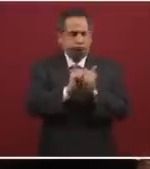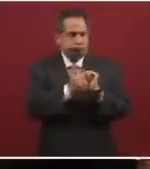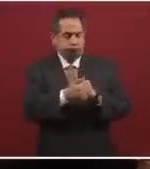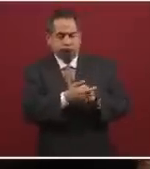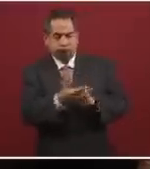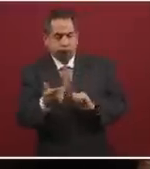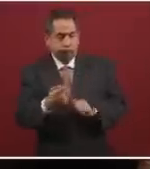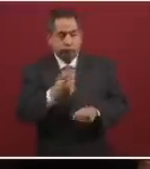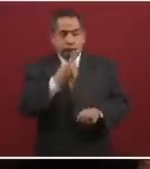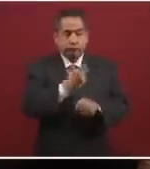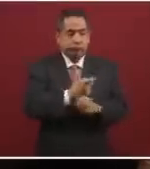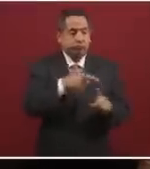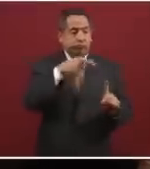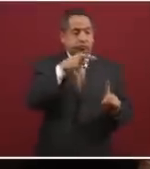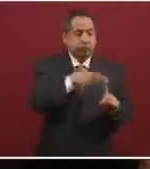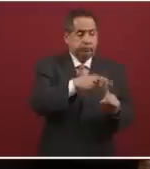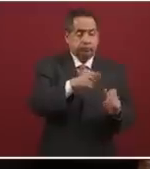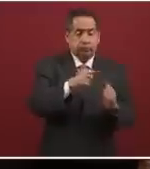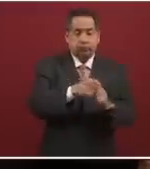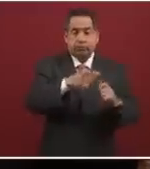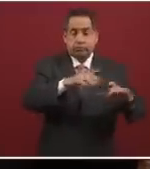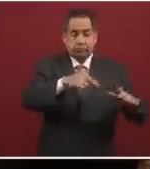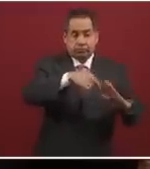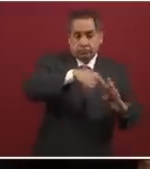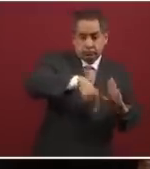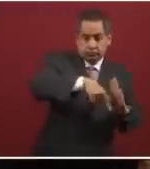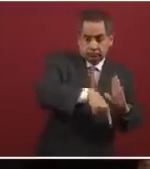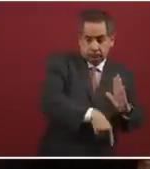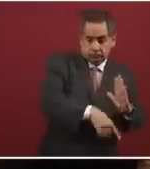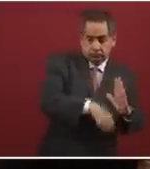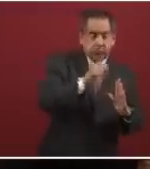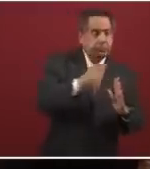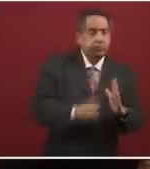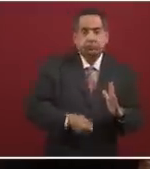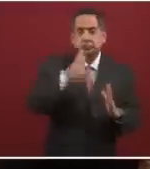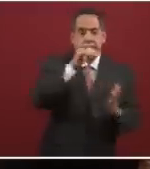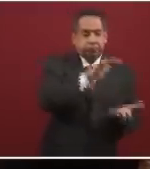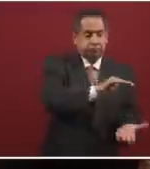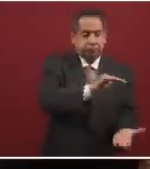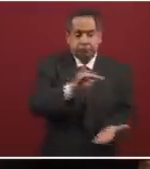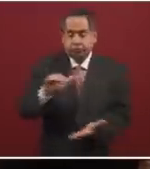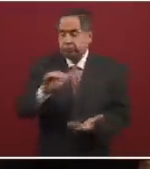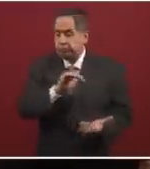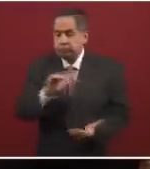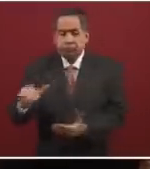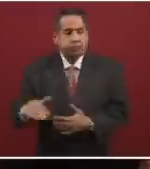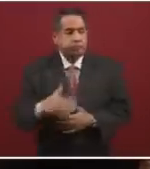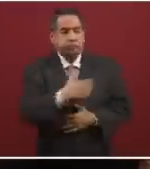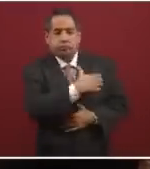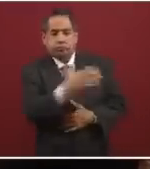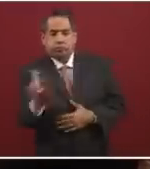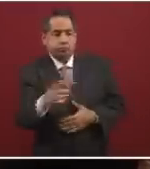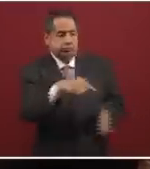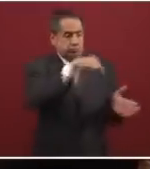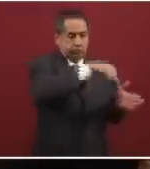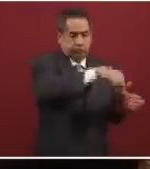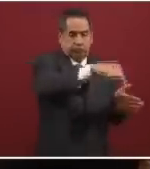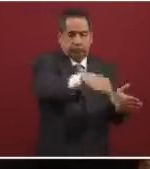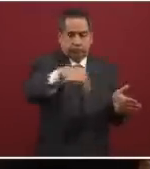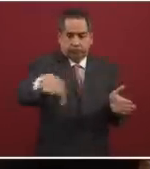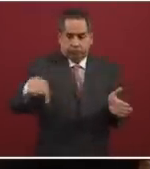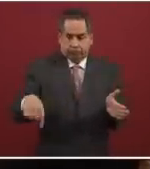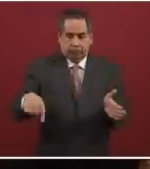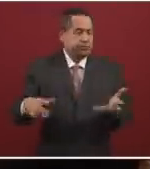primera producción. Con estos pozos son los primeros barriles de un campo. Entonces, por ejemplo, no